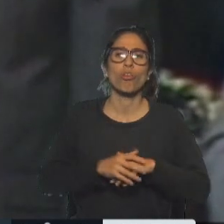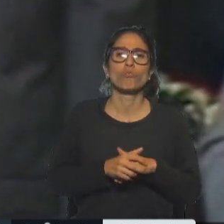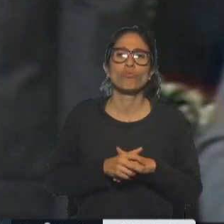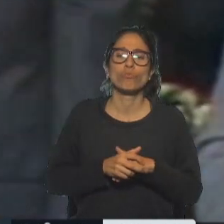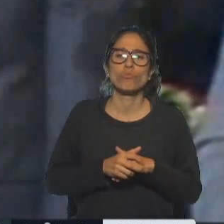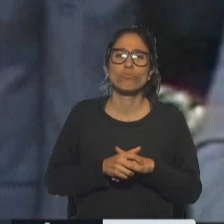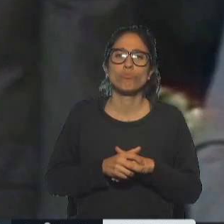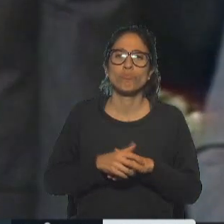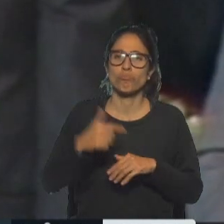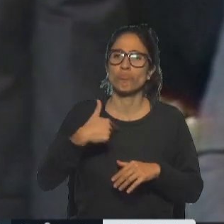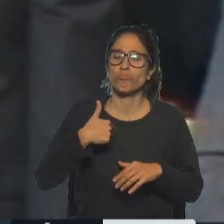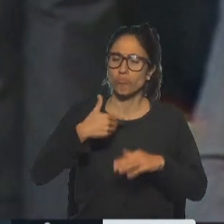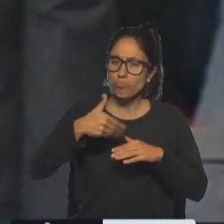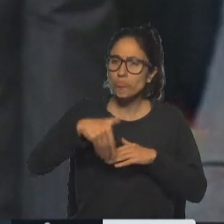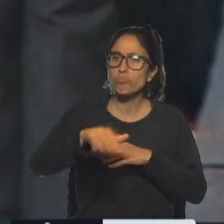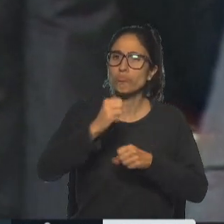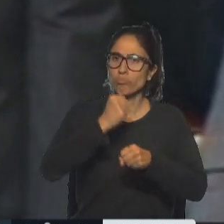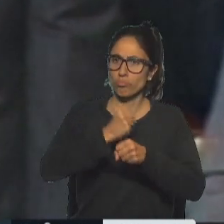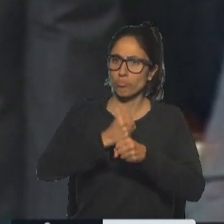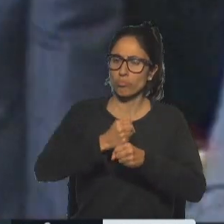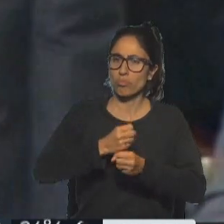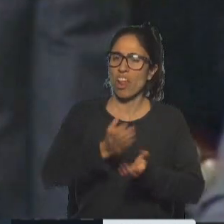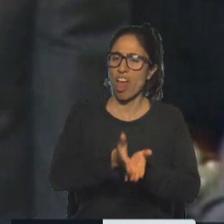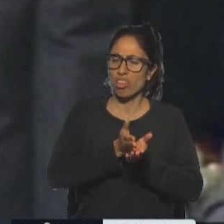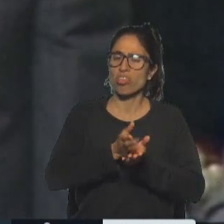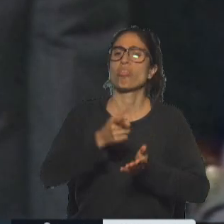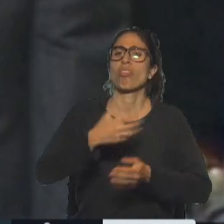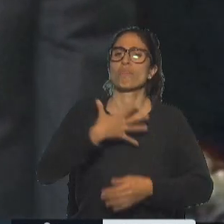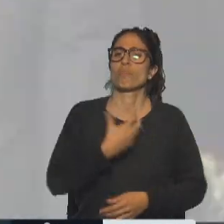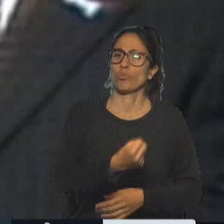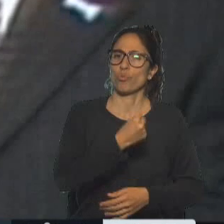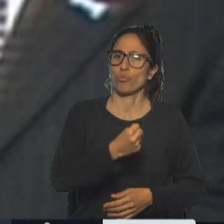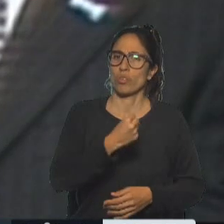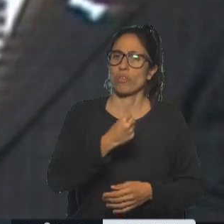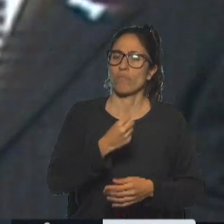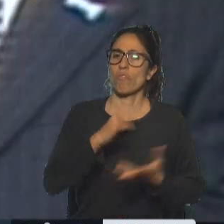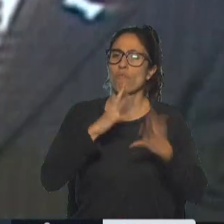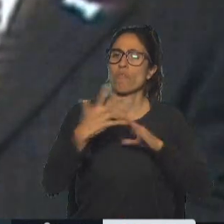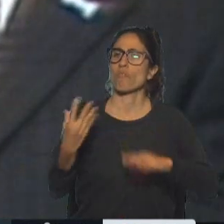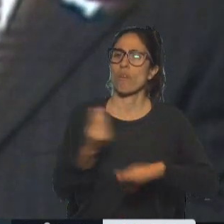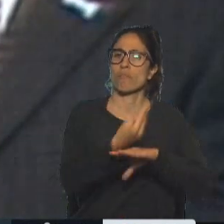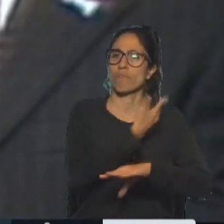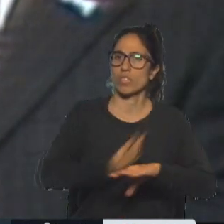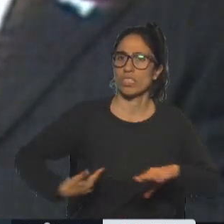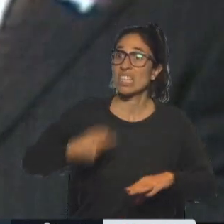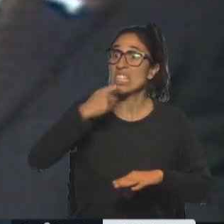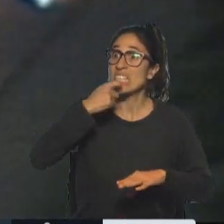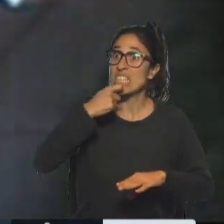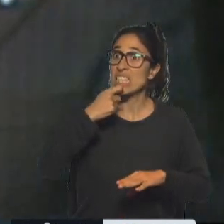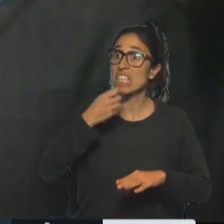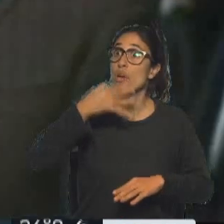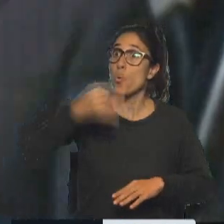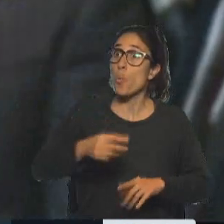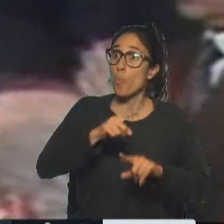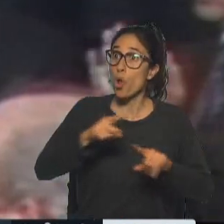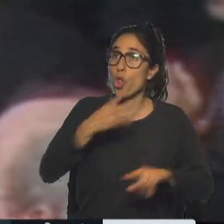desempeñar con lealtad y patriotismo el cargo de presidente de la Nación. Si así no lo hicieren, Dios y la